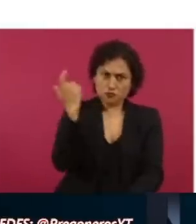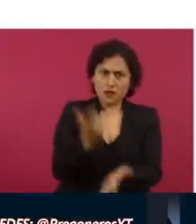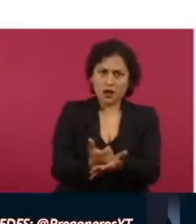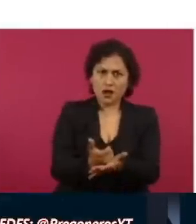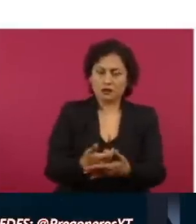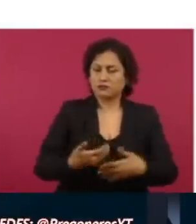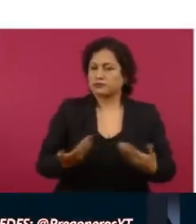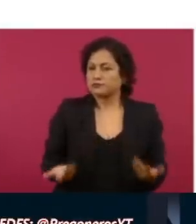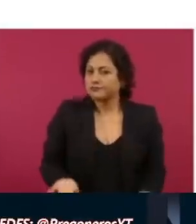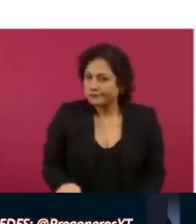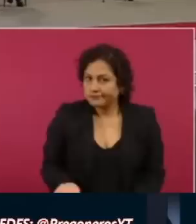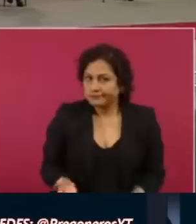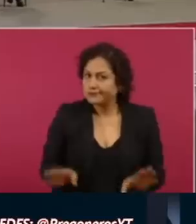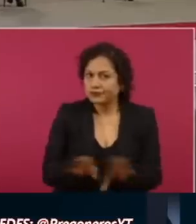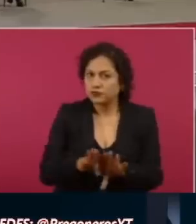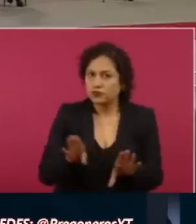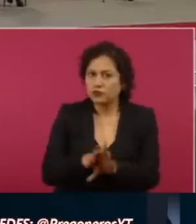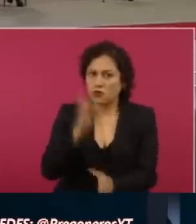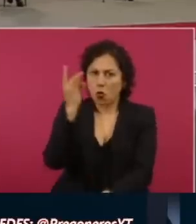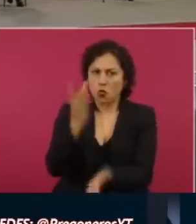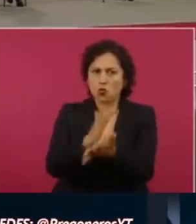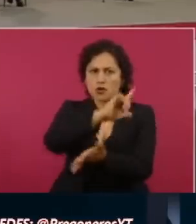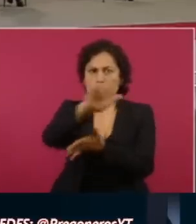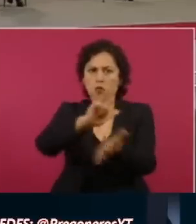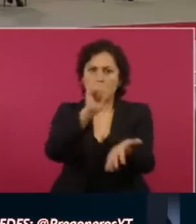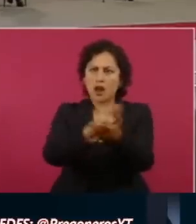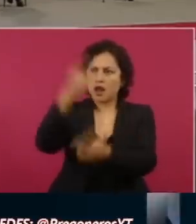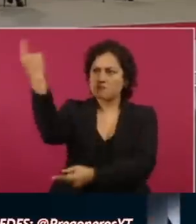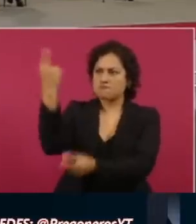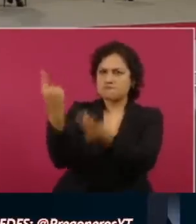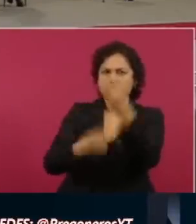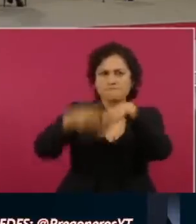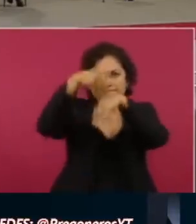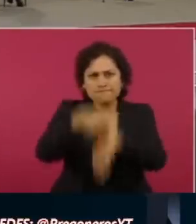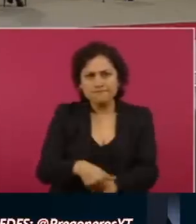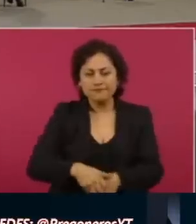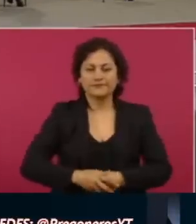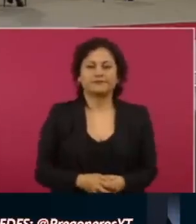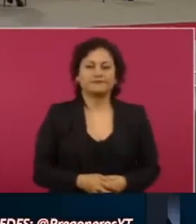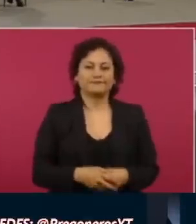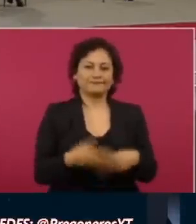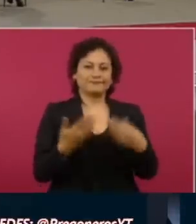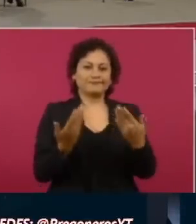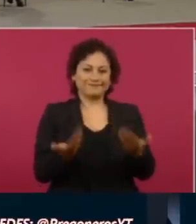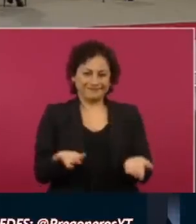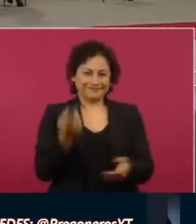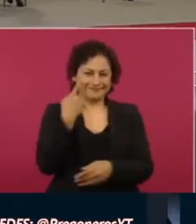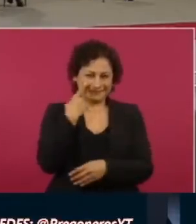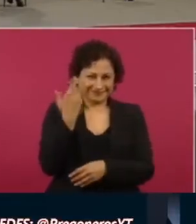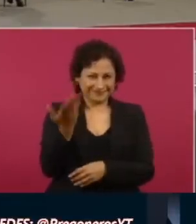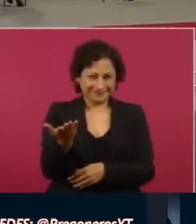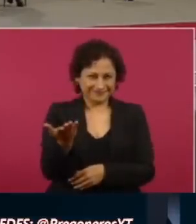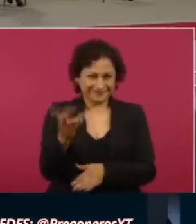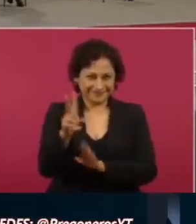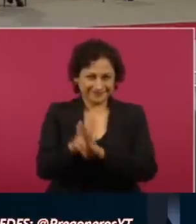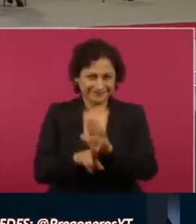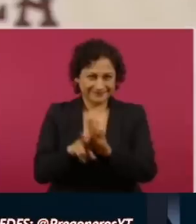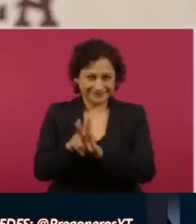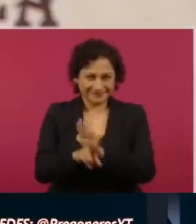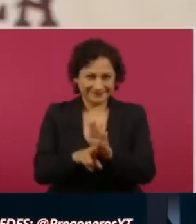no es más que pedir que se cumpla la ley bueno aquí vemos cómo es